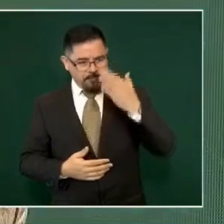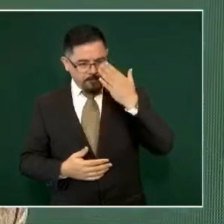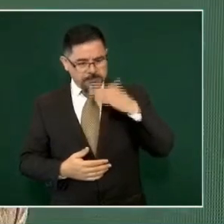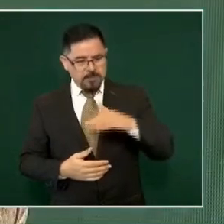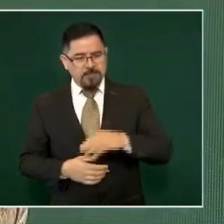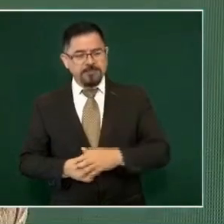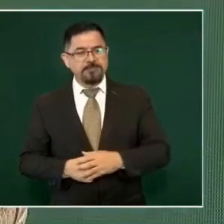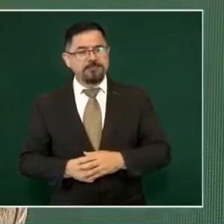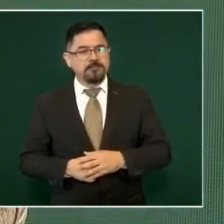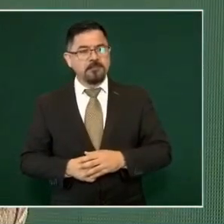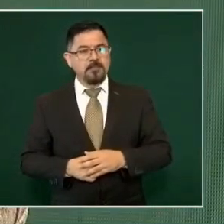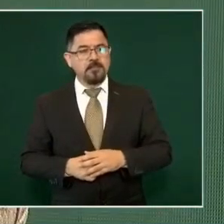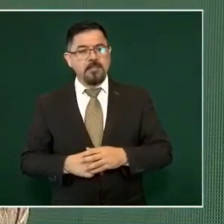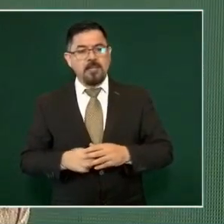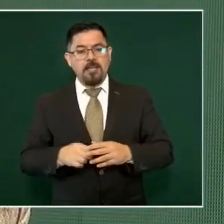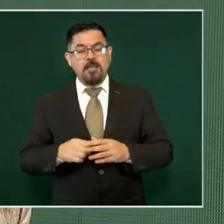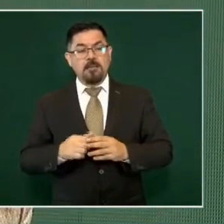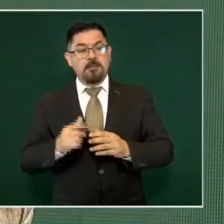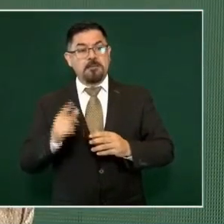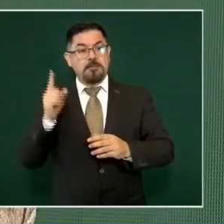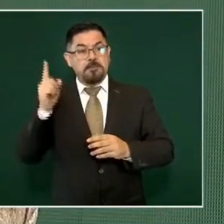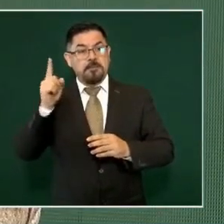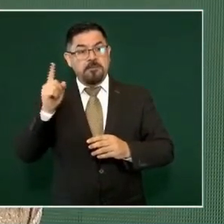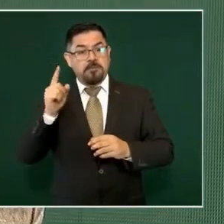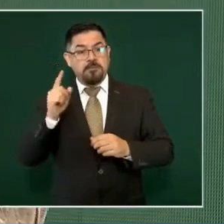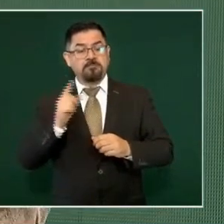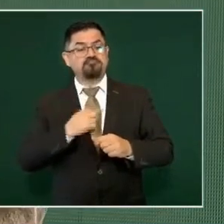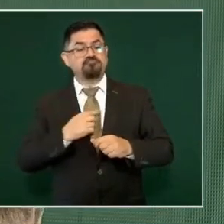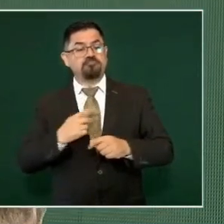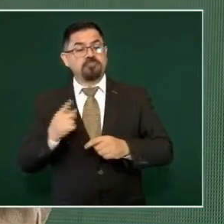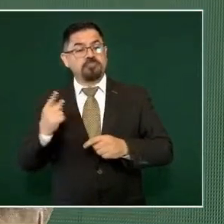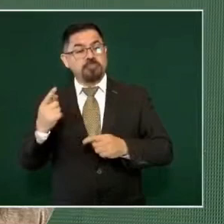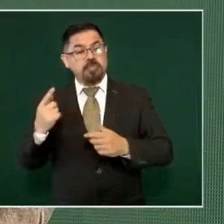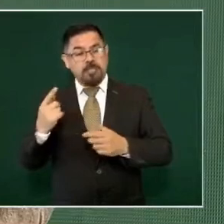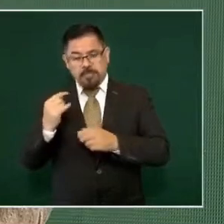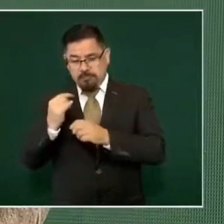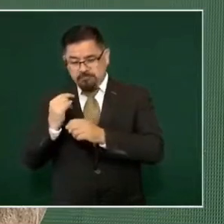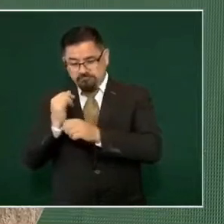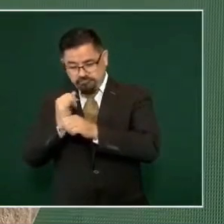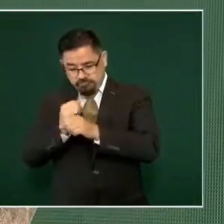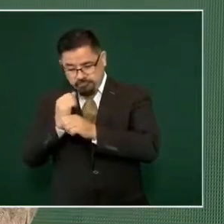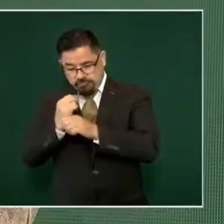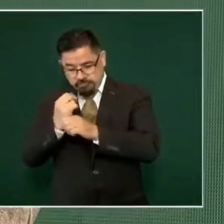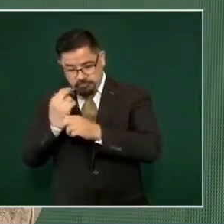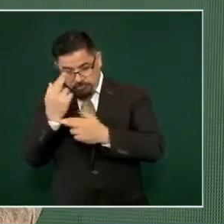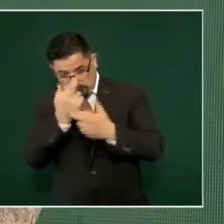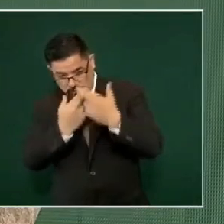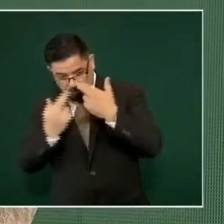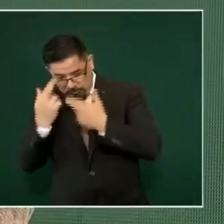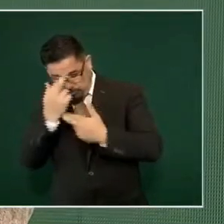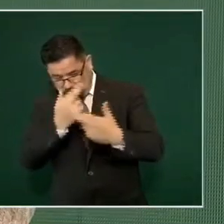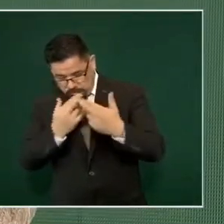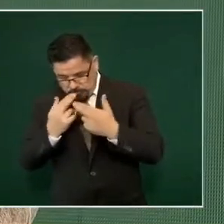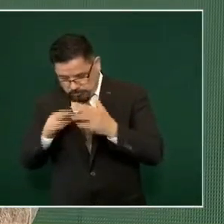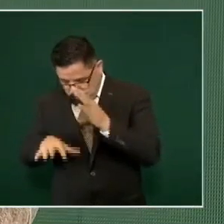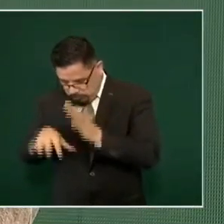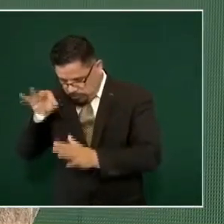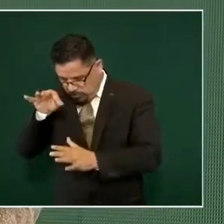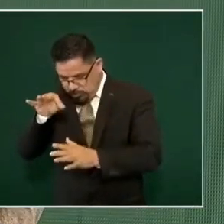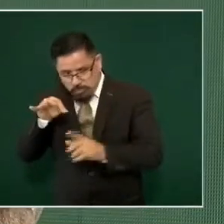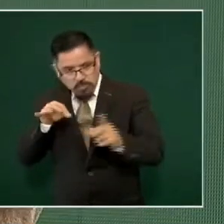planta pues fue cambiando de manos.